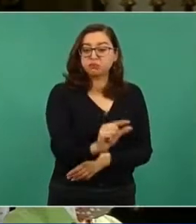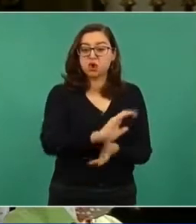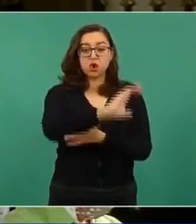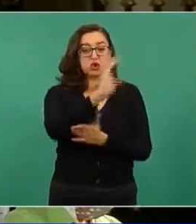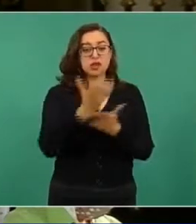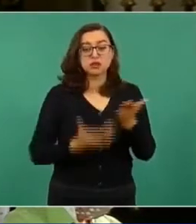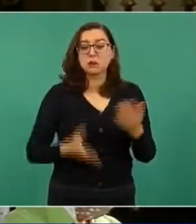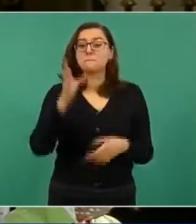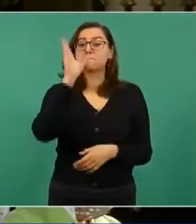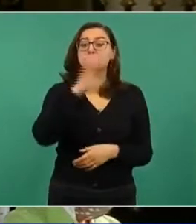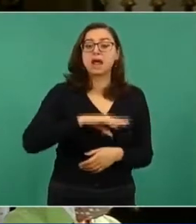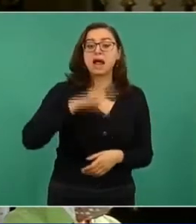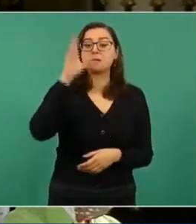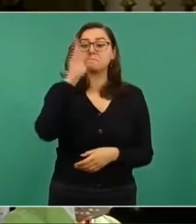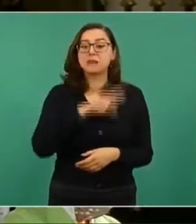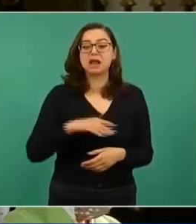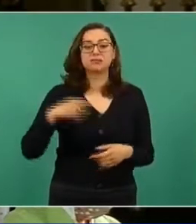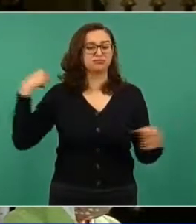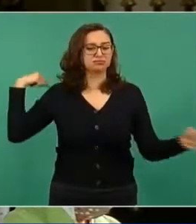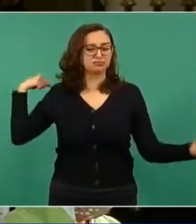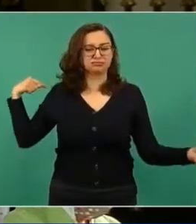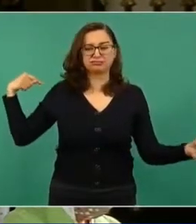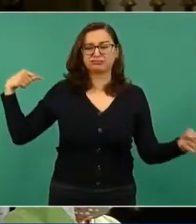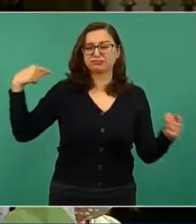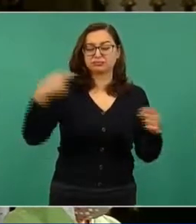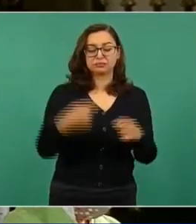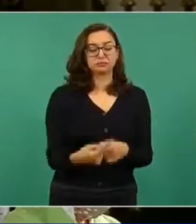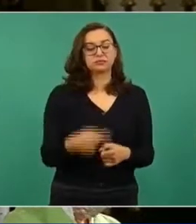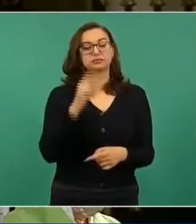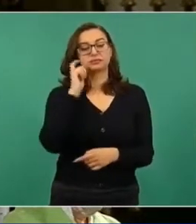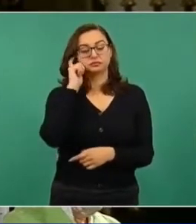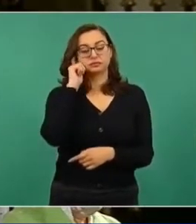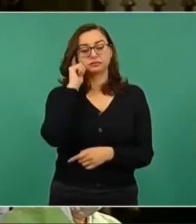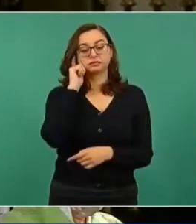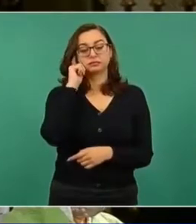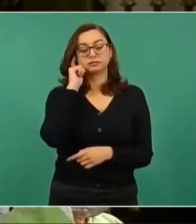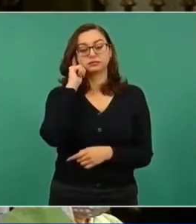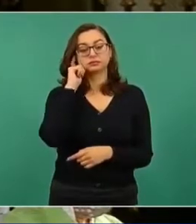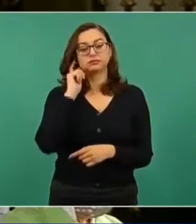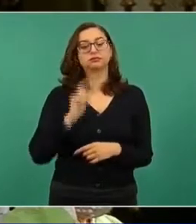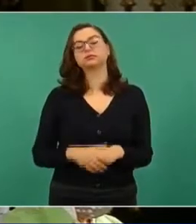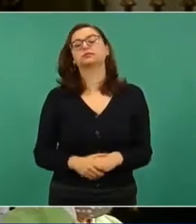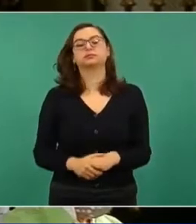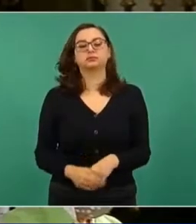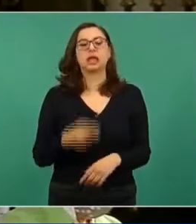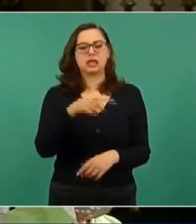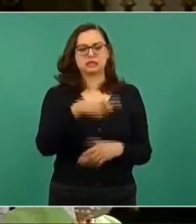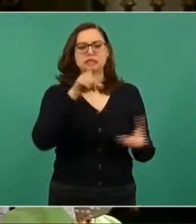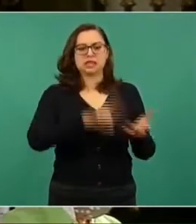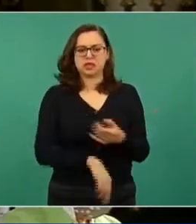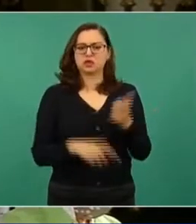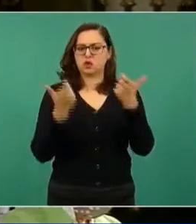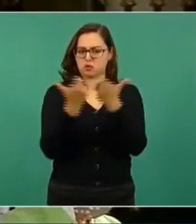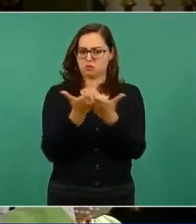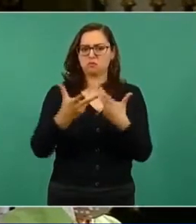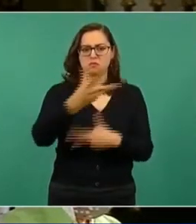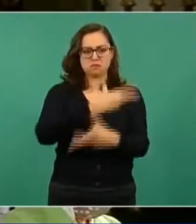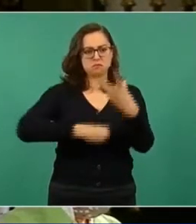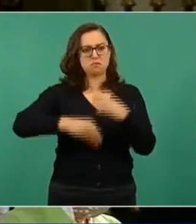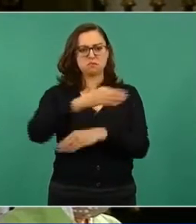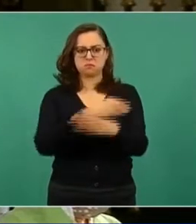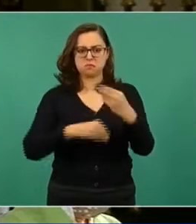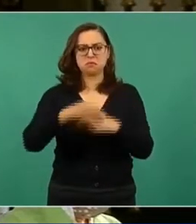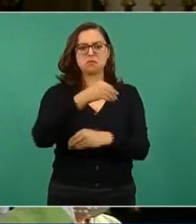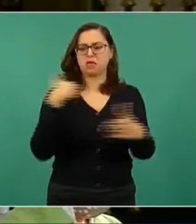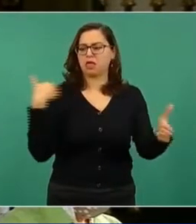Esto apenas se empieza a despejar ahora. Como resultado, se logró un crecimiento sostenido de 3% anual durante la última